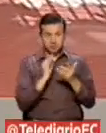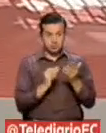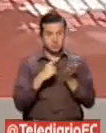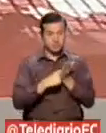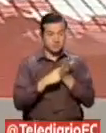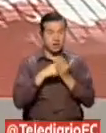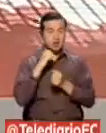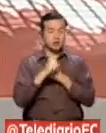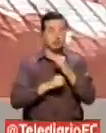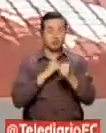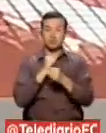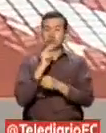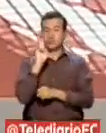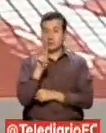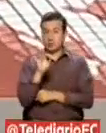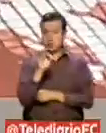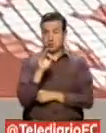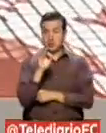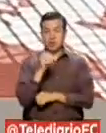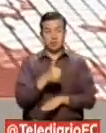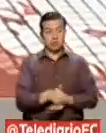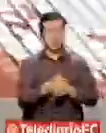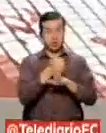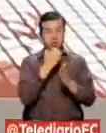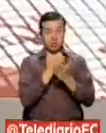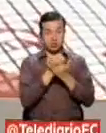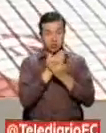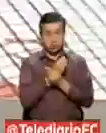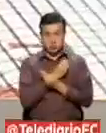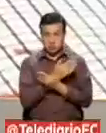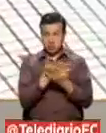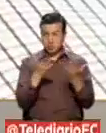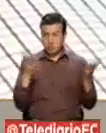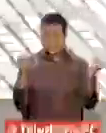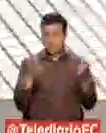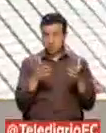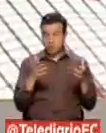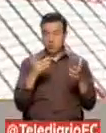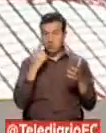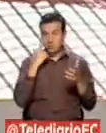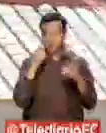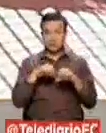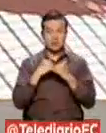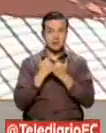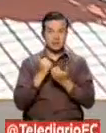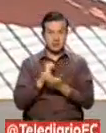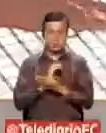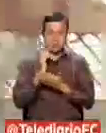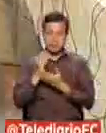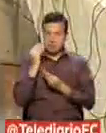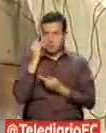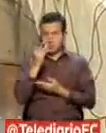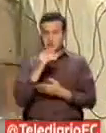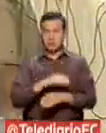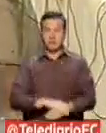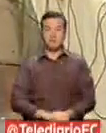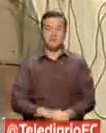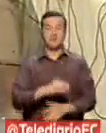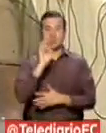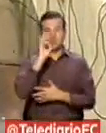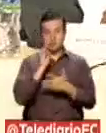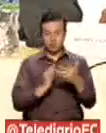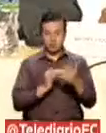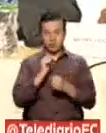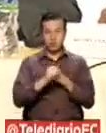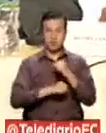para 2019. Autoridades del Frente Económico hicieron su exposición frente a los legisladores. La proforma